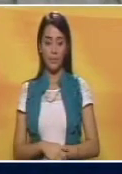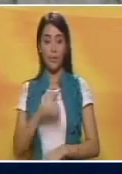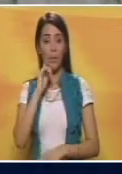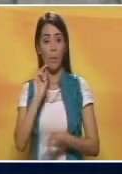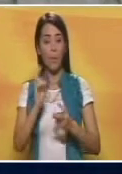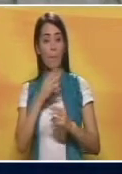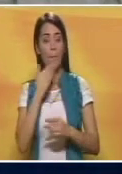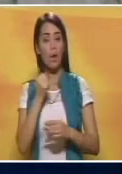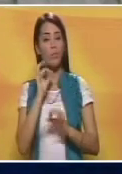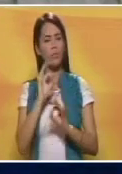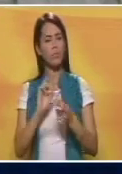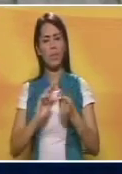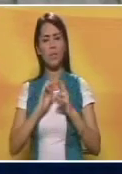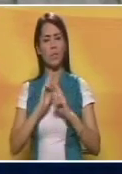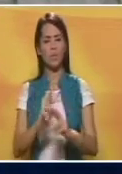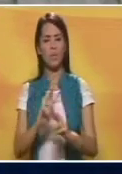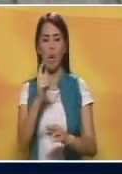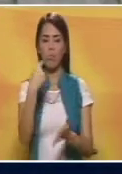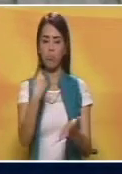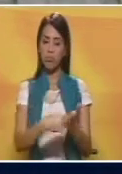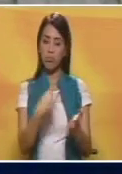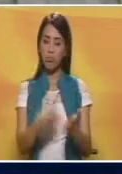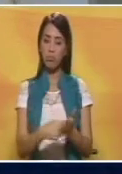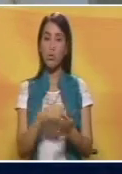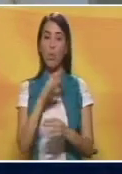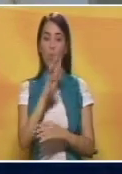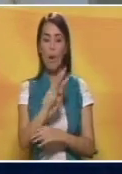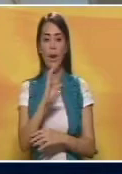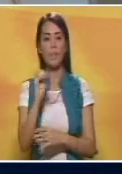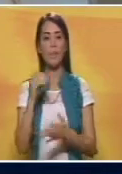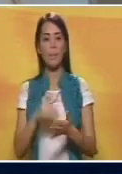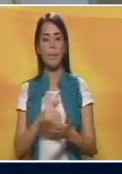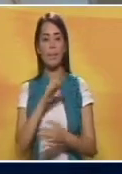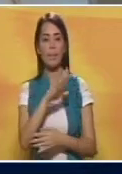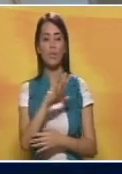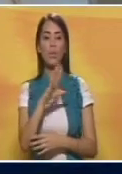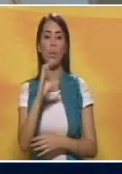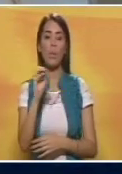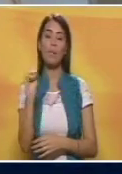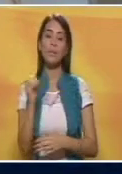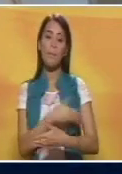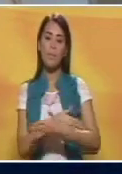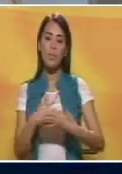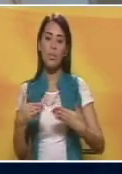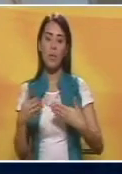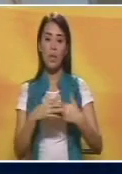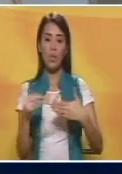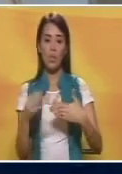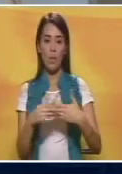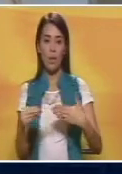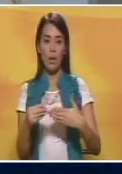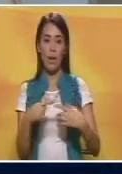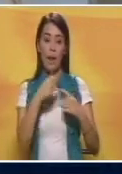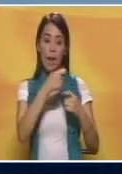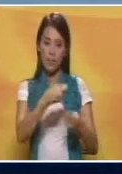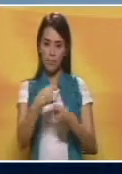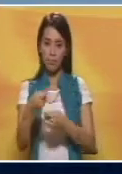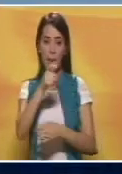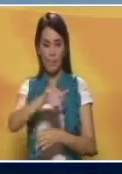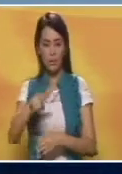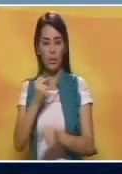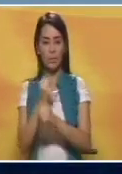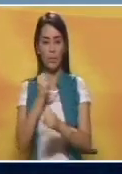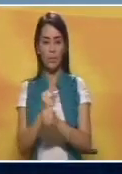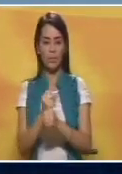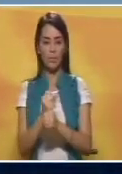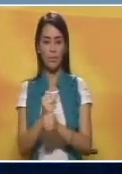el resultado tendrá que pagar unos 40 mil 540 millones de dólares a sus empleados en salarios